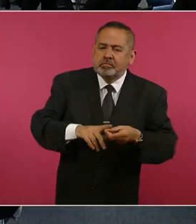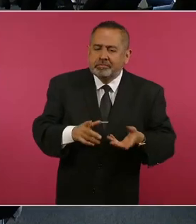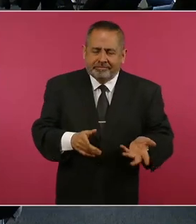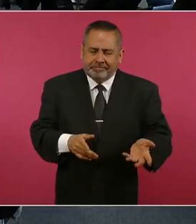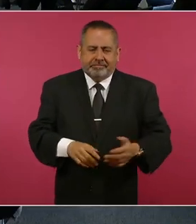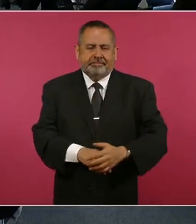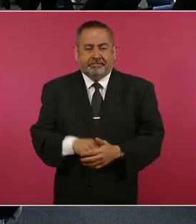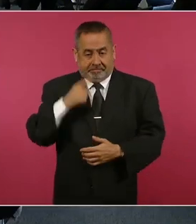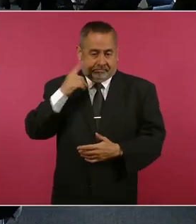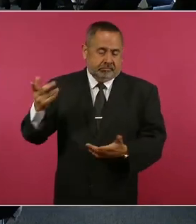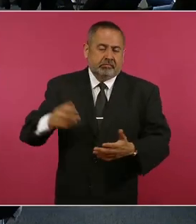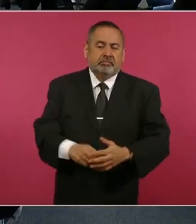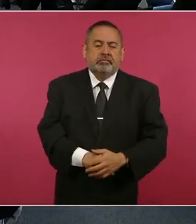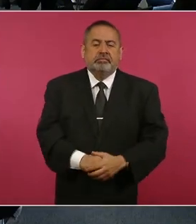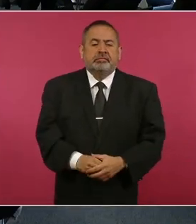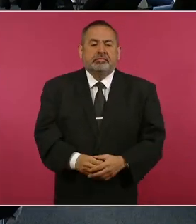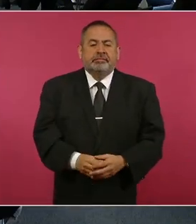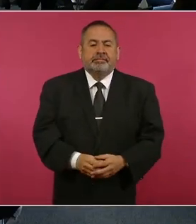Mira esto.